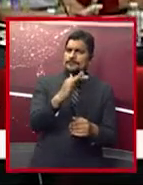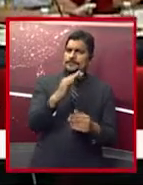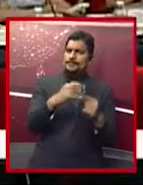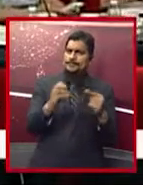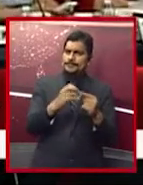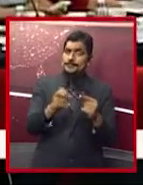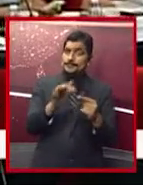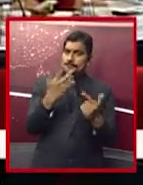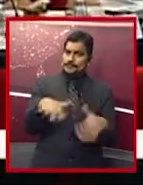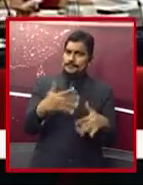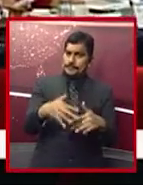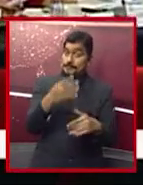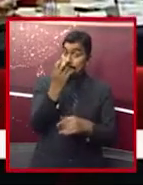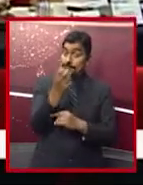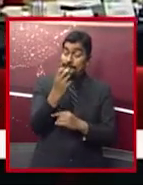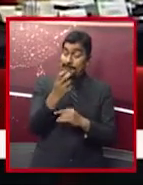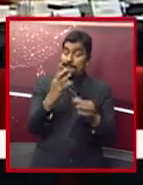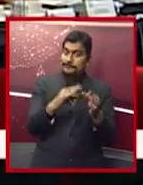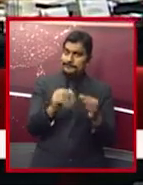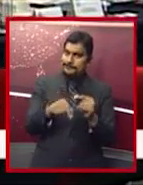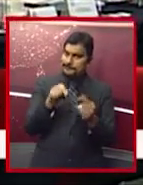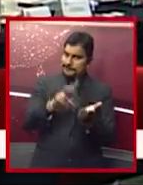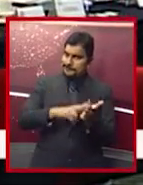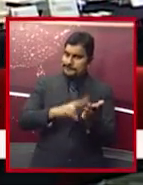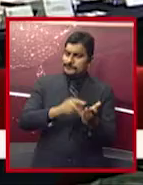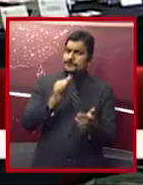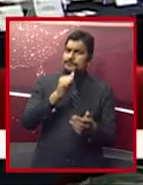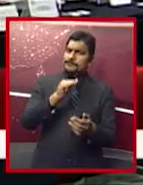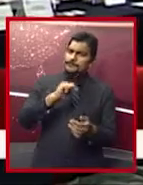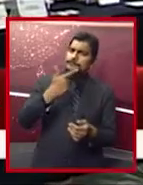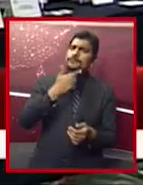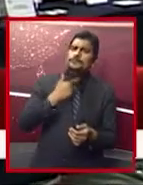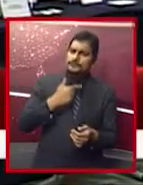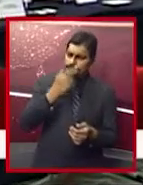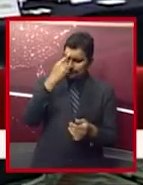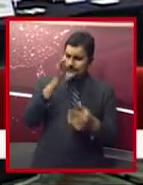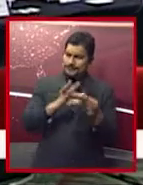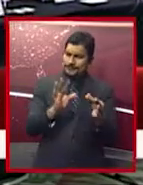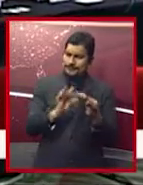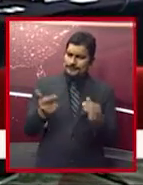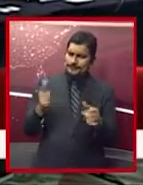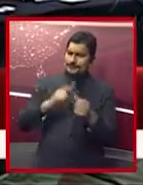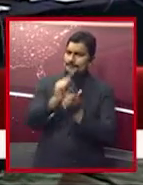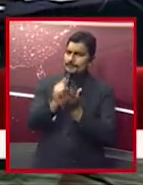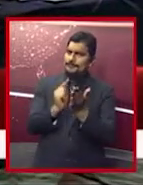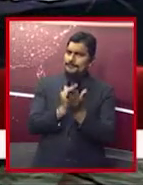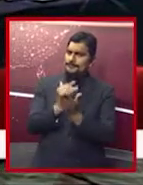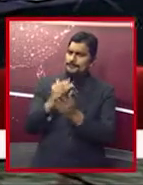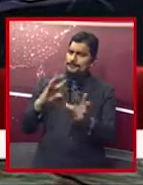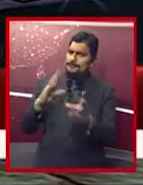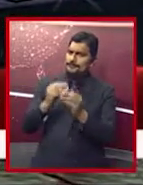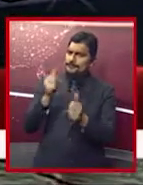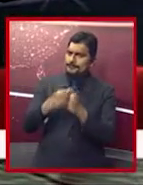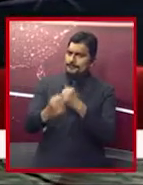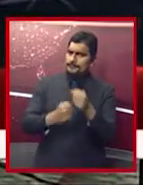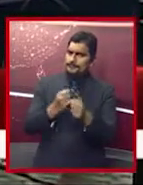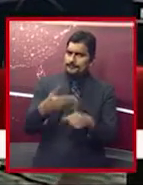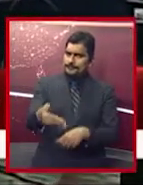$1.50, pero este aumento no se refleja en el precio de gasolinas debido a los márgenes establecidos en la Ley de Ingresos para este año.